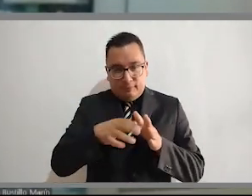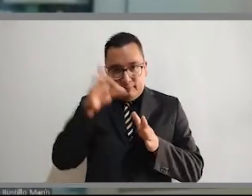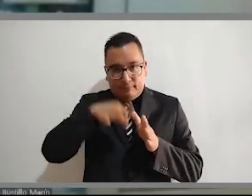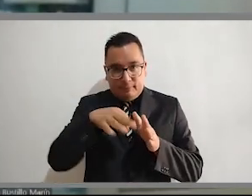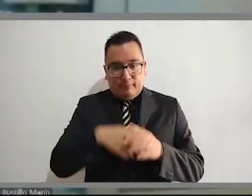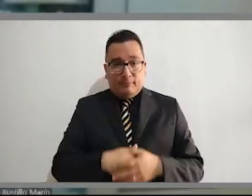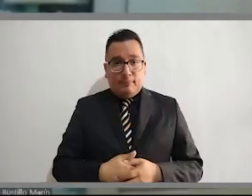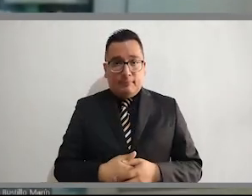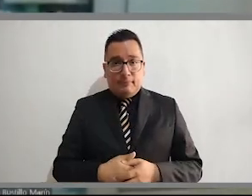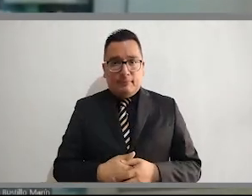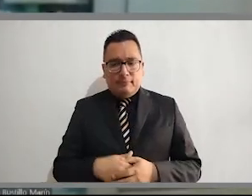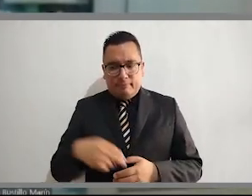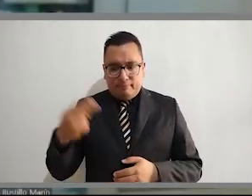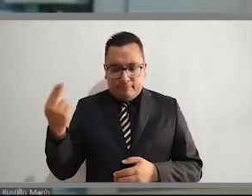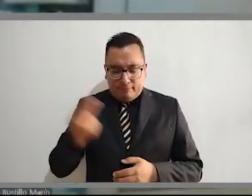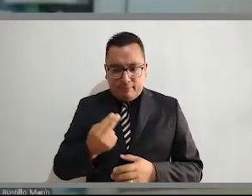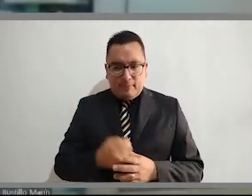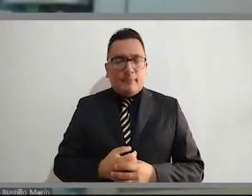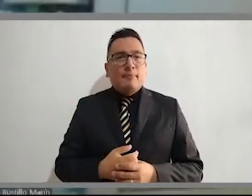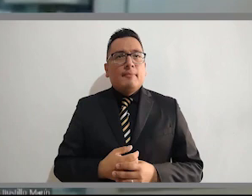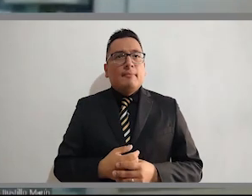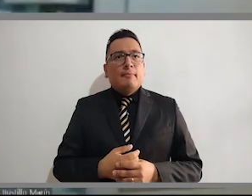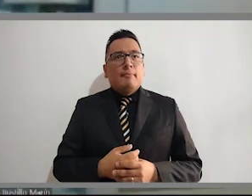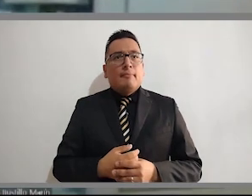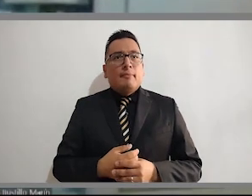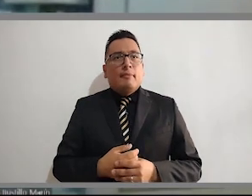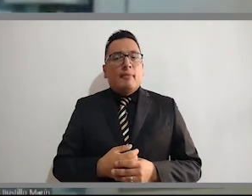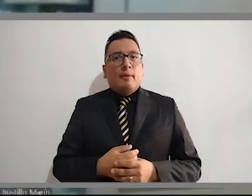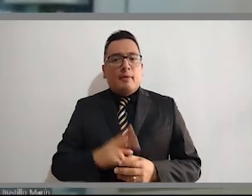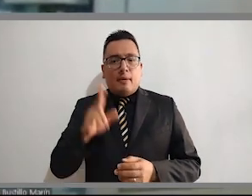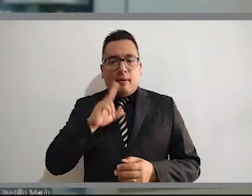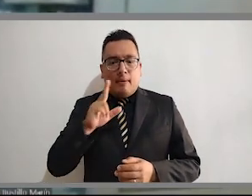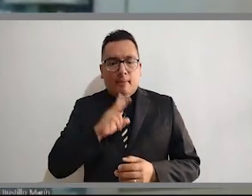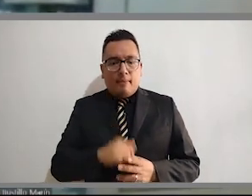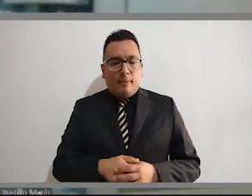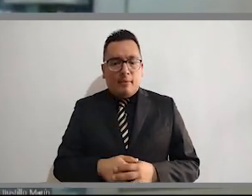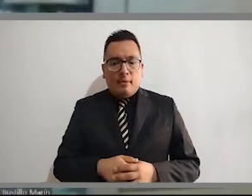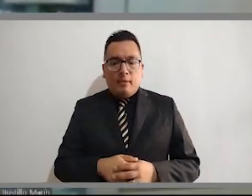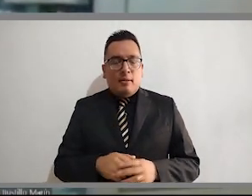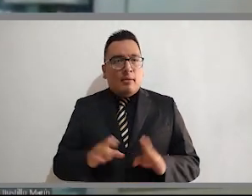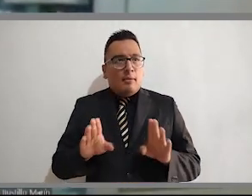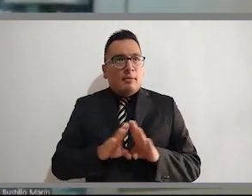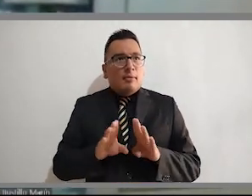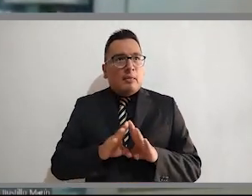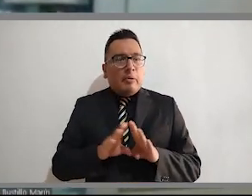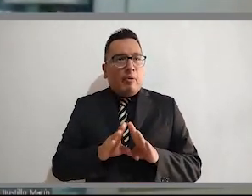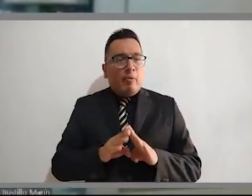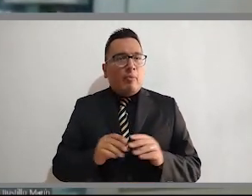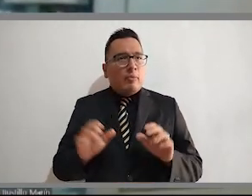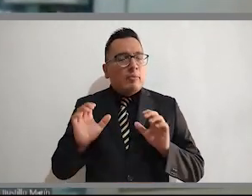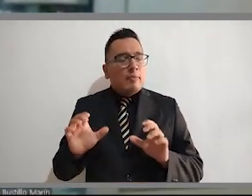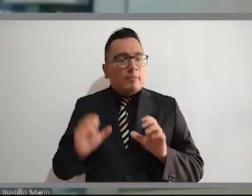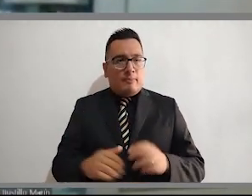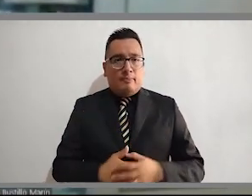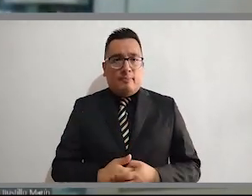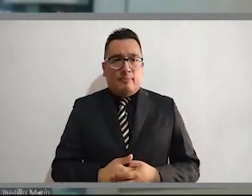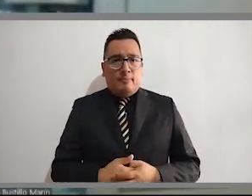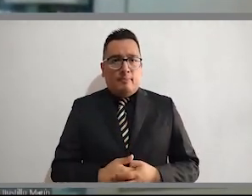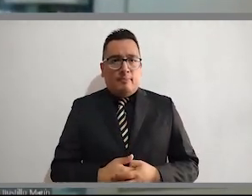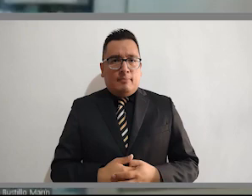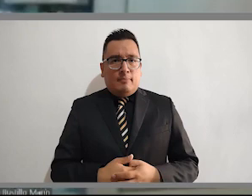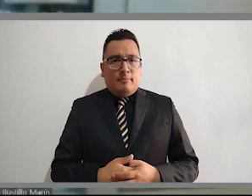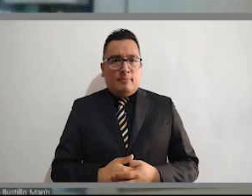que actuar de oficio para emitir medidas cautelares. ¿Qué es esto?